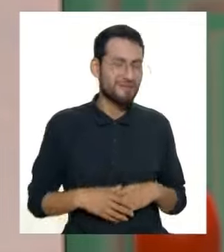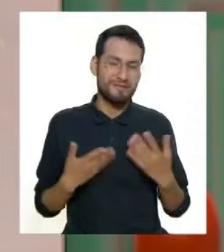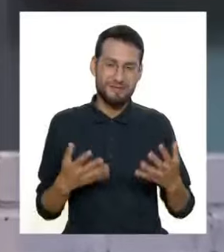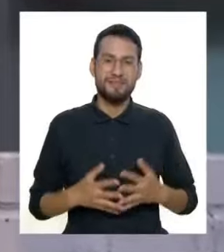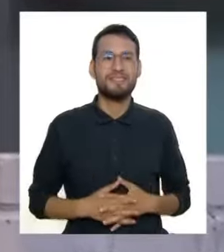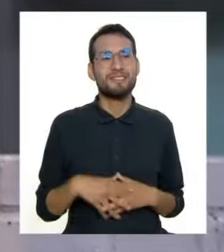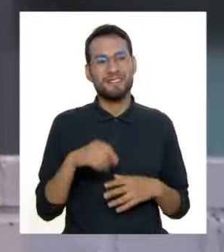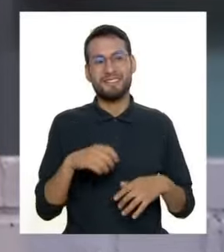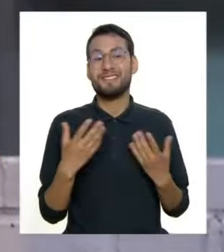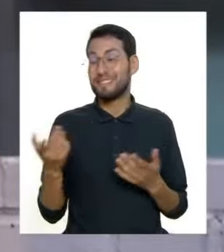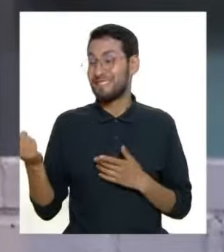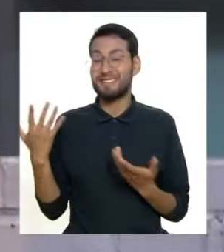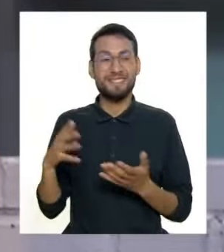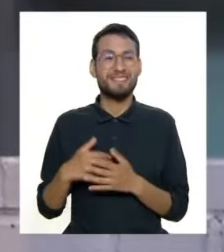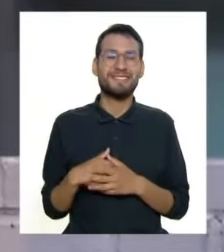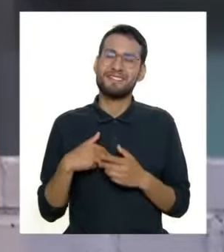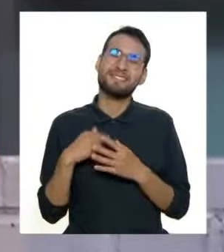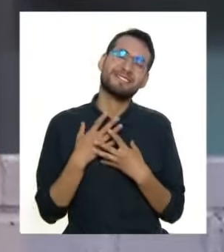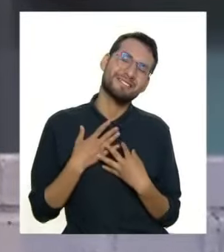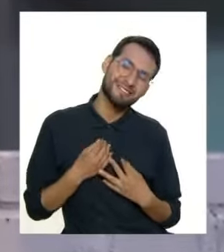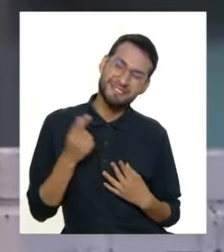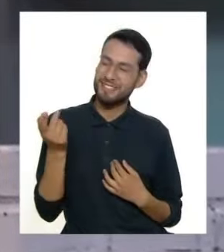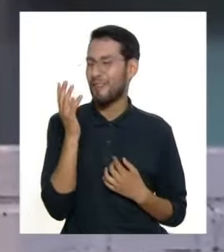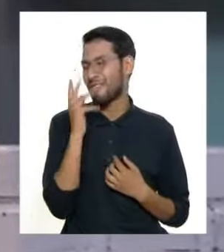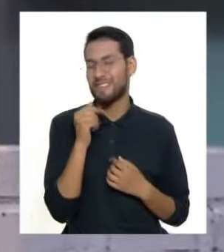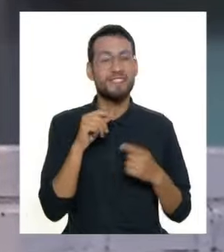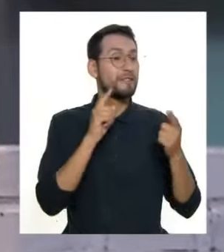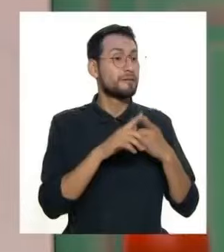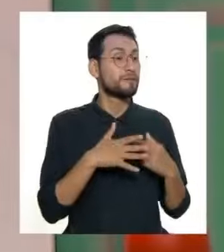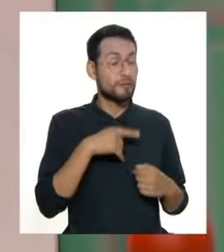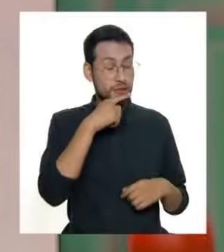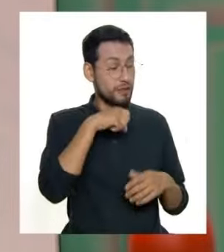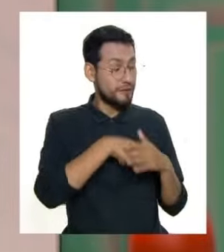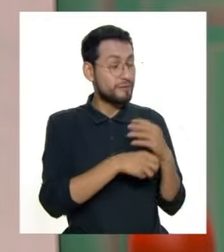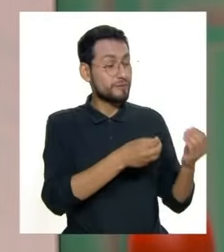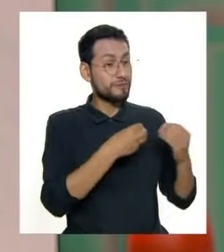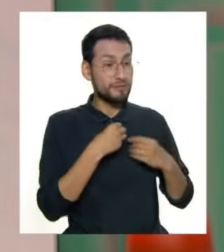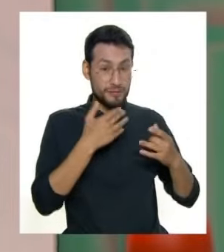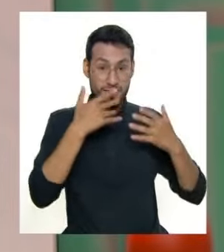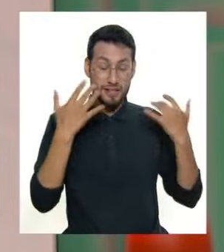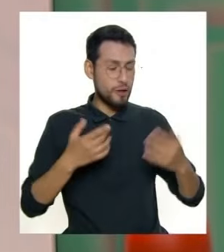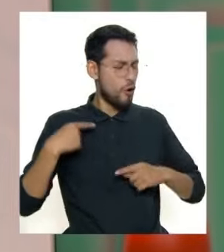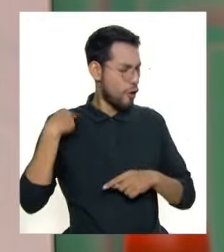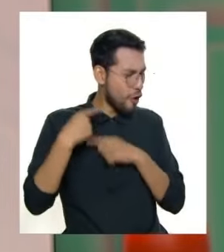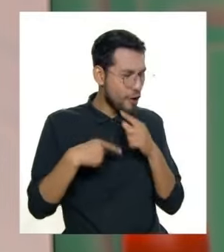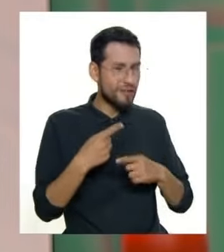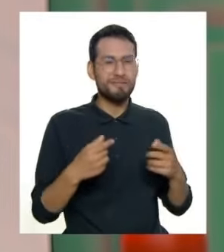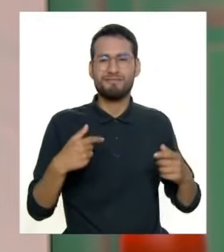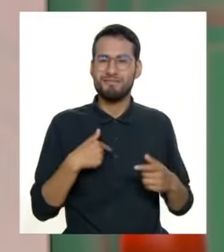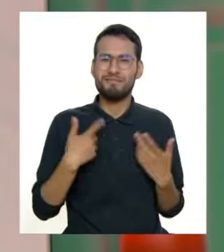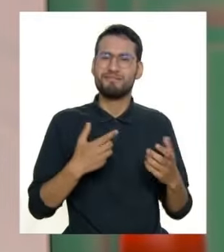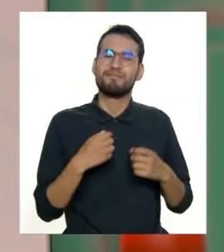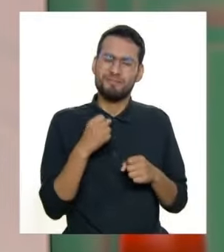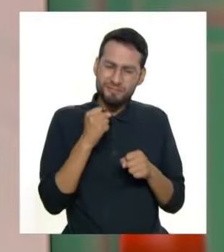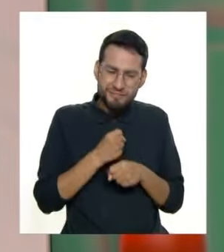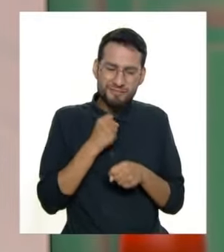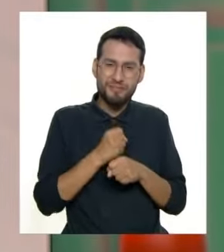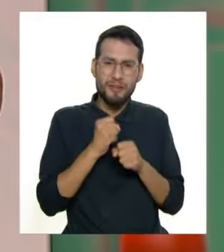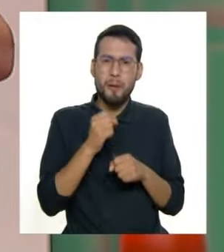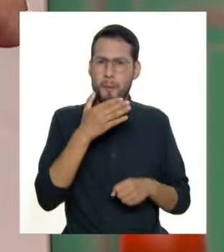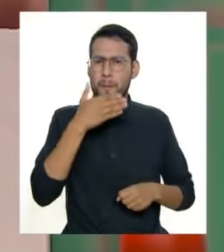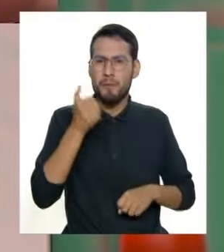cuando la escucho hablando así. Mis hijas me dan felicidad todos los días, me retan a ser